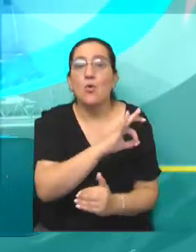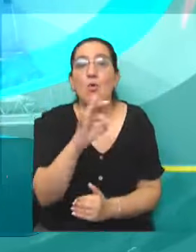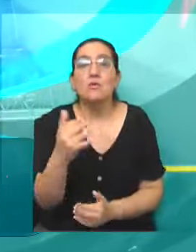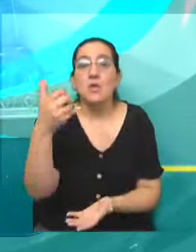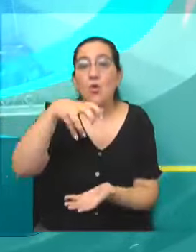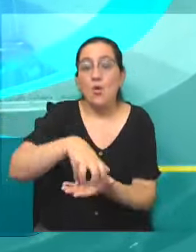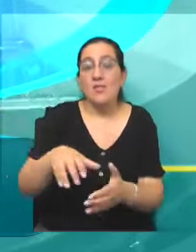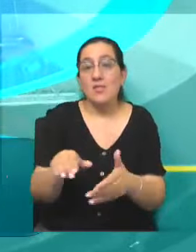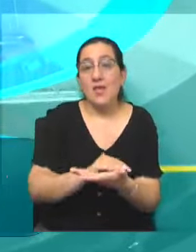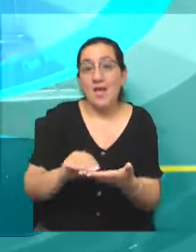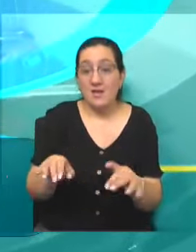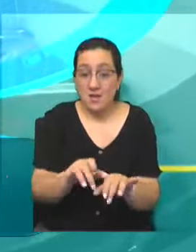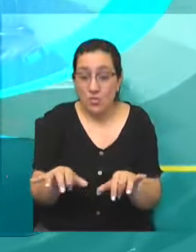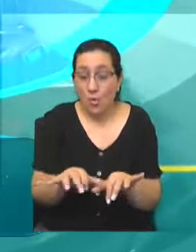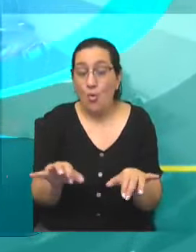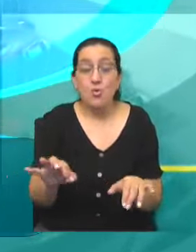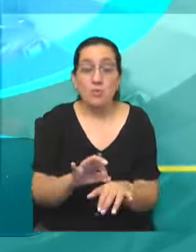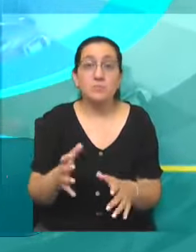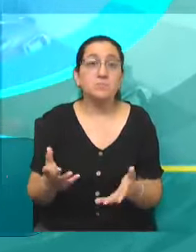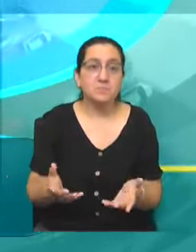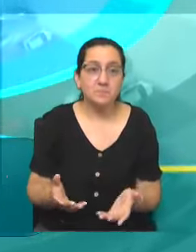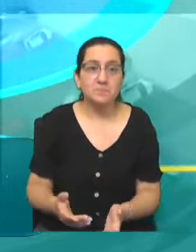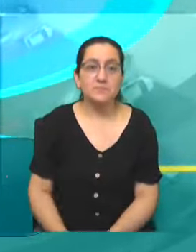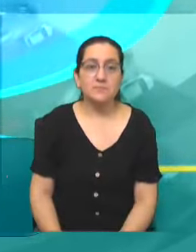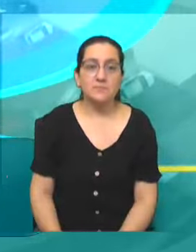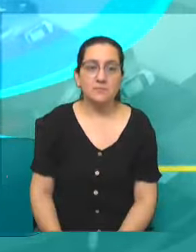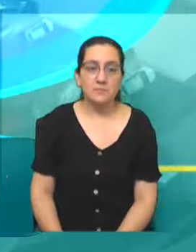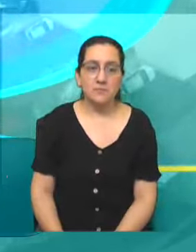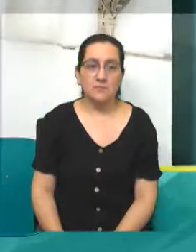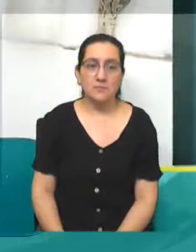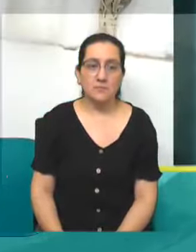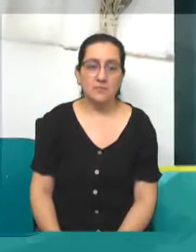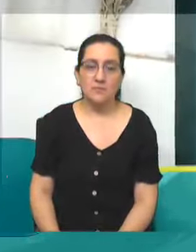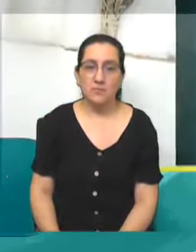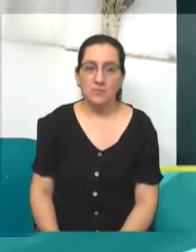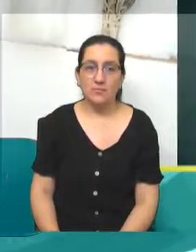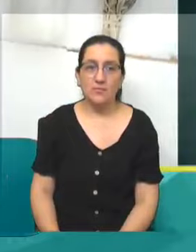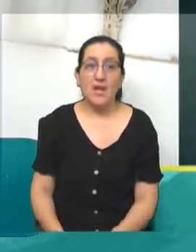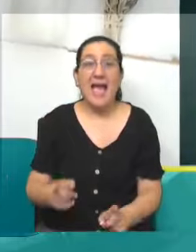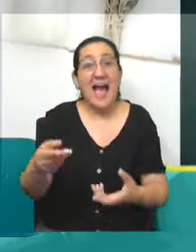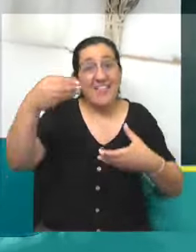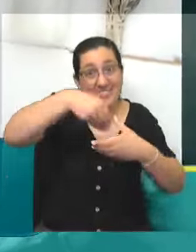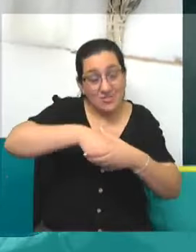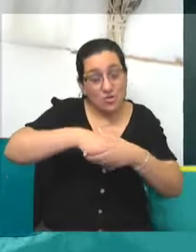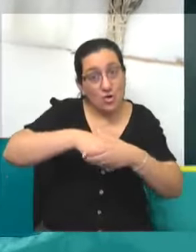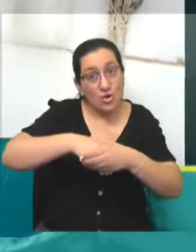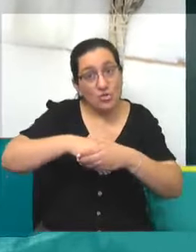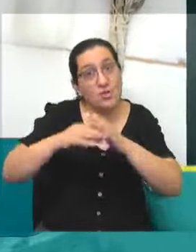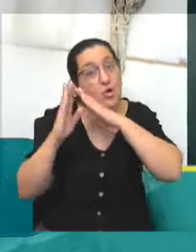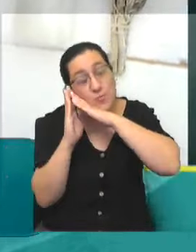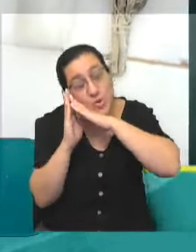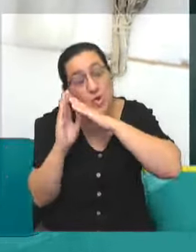lugar de escritorio en algún rincón de ese espacio. ¿Y en el dormitorio? En el dormitorio no van altares. ¡Ah! Bueno, listo, me quedé